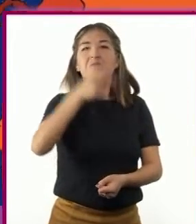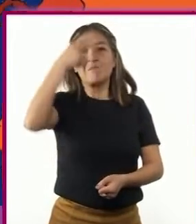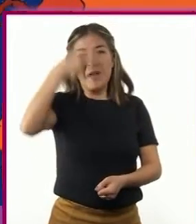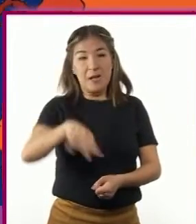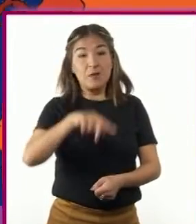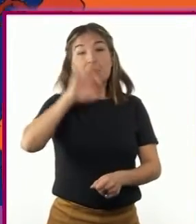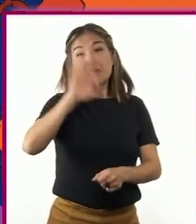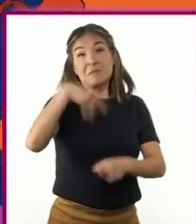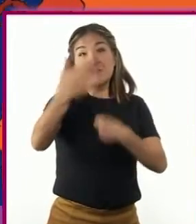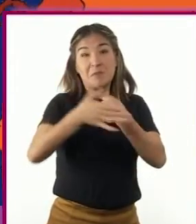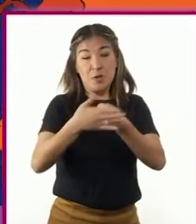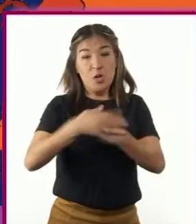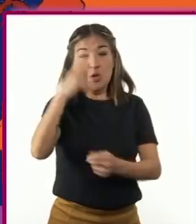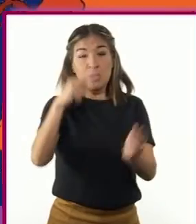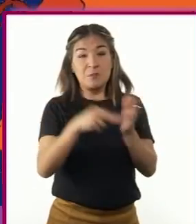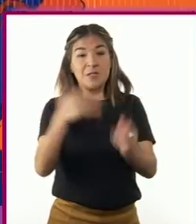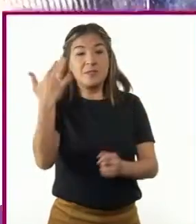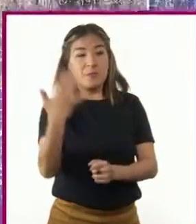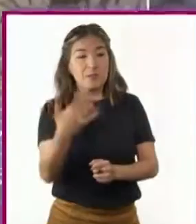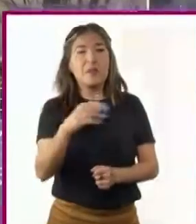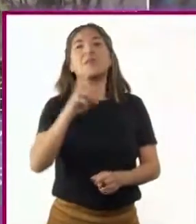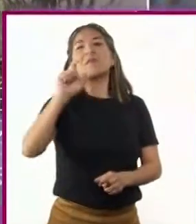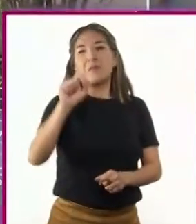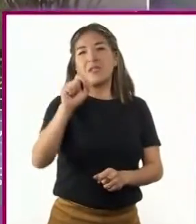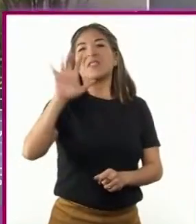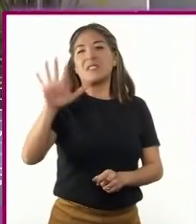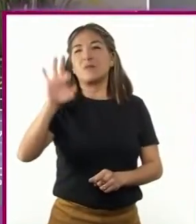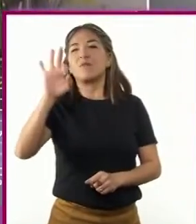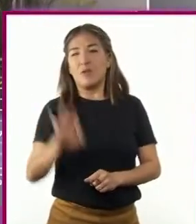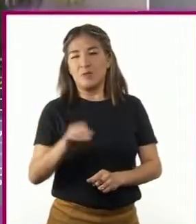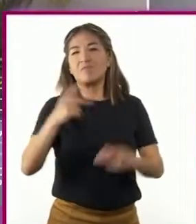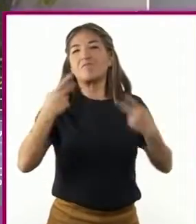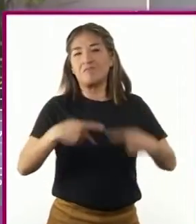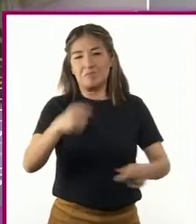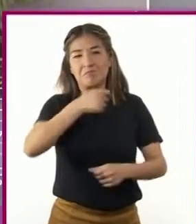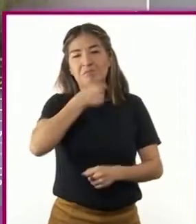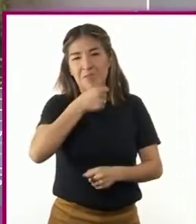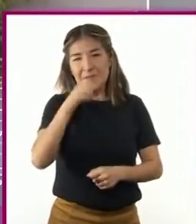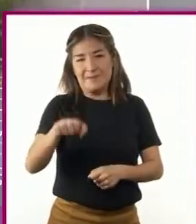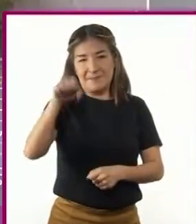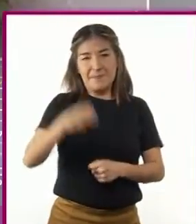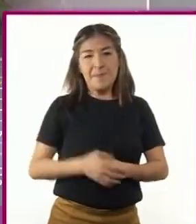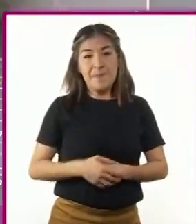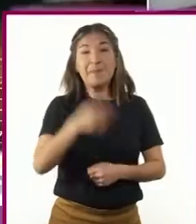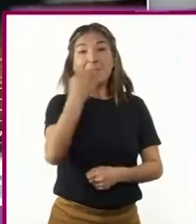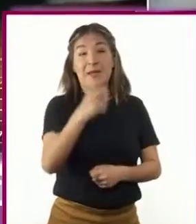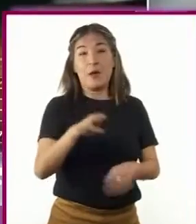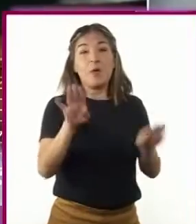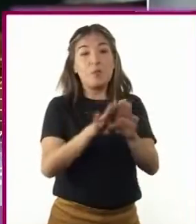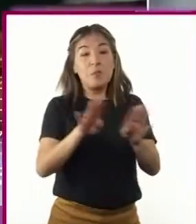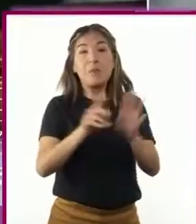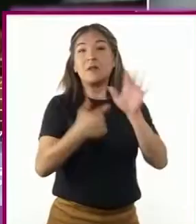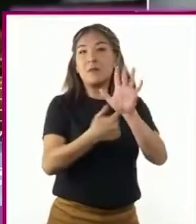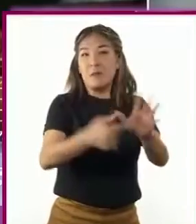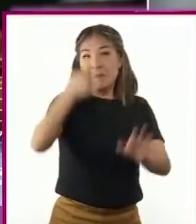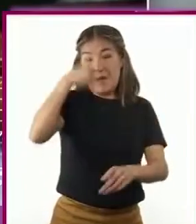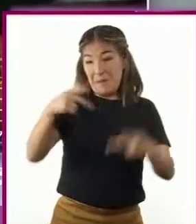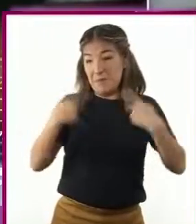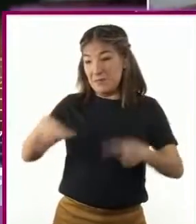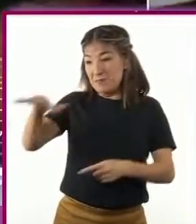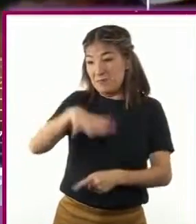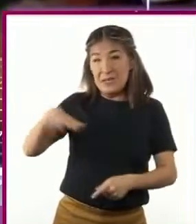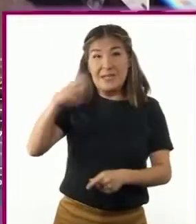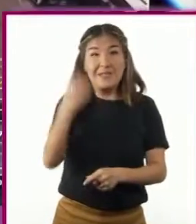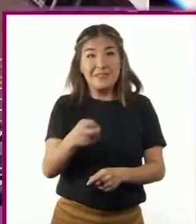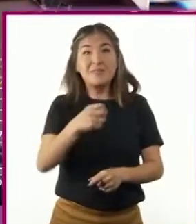año 2050 tendrá 25%. El proceso de envejecimiento de la población representa una serie de retos para las sociedades del